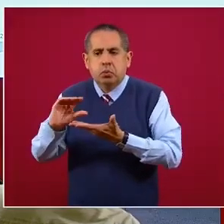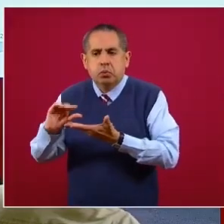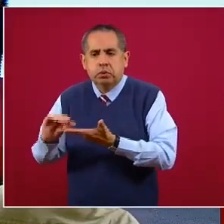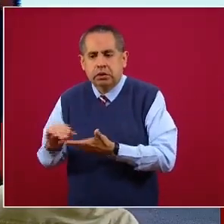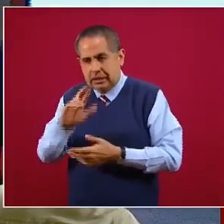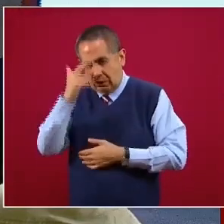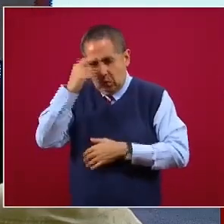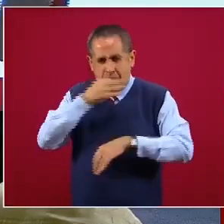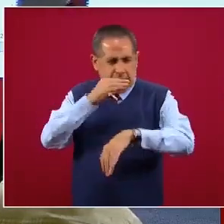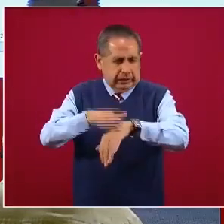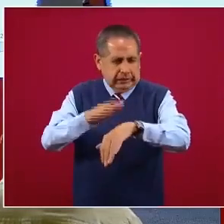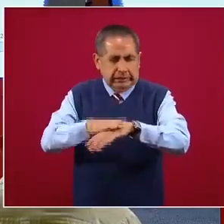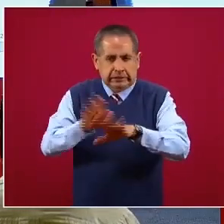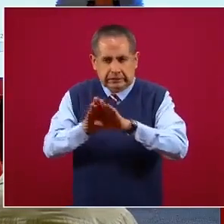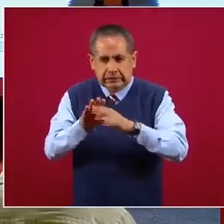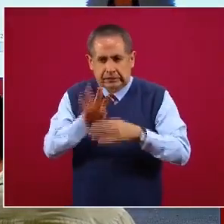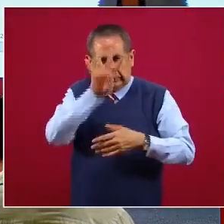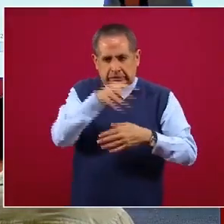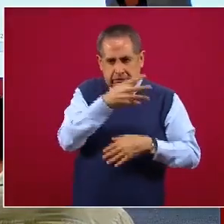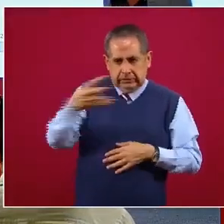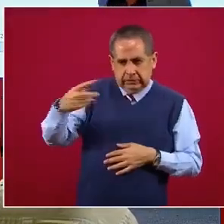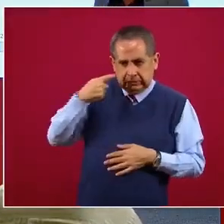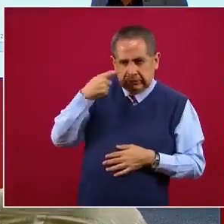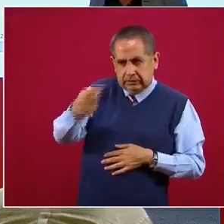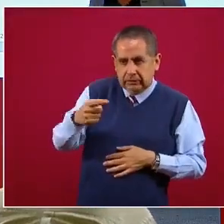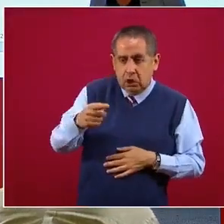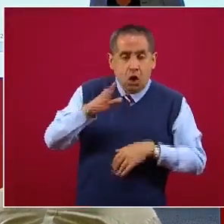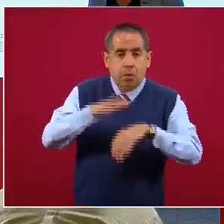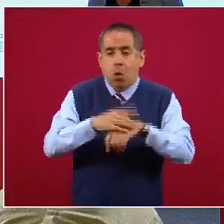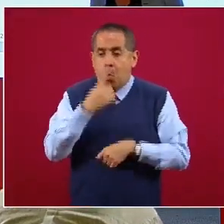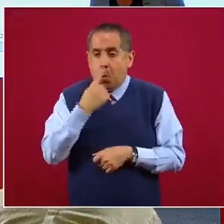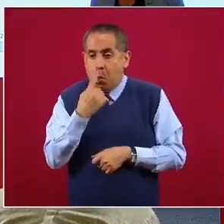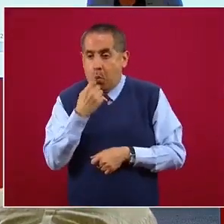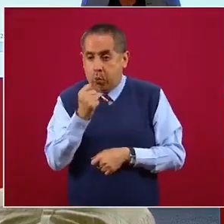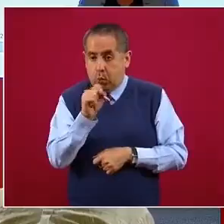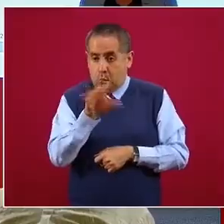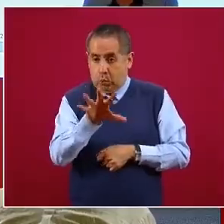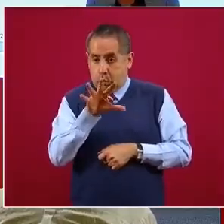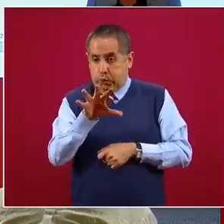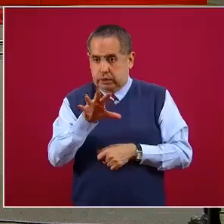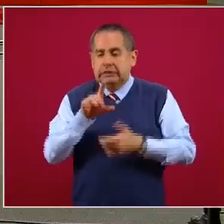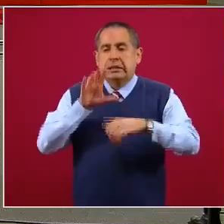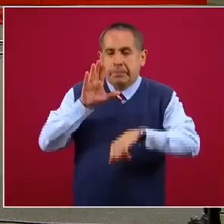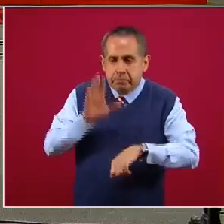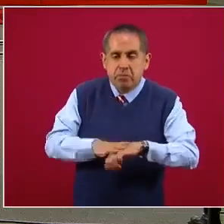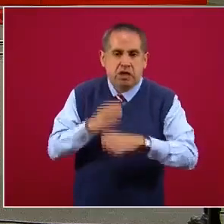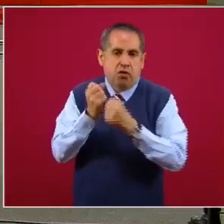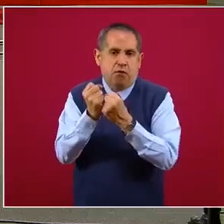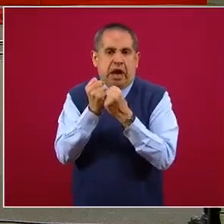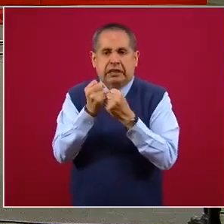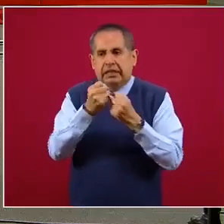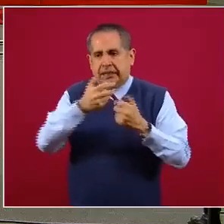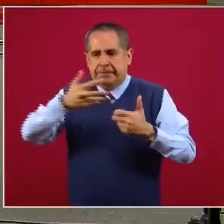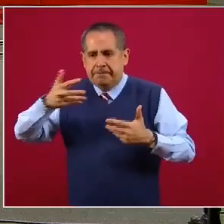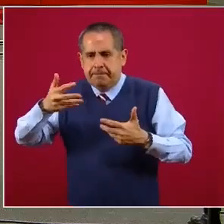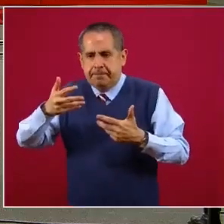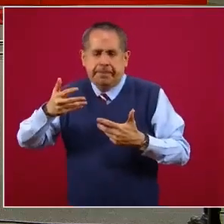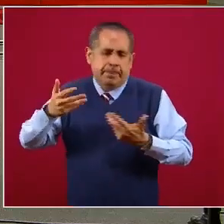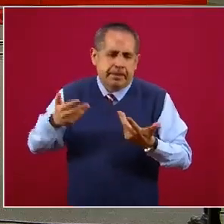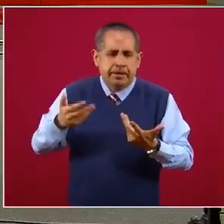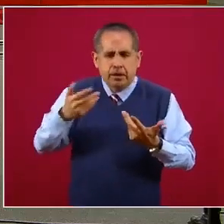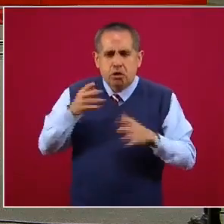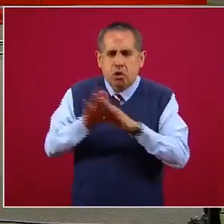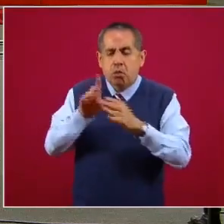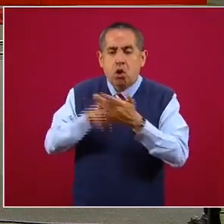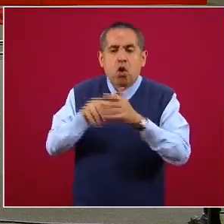interpreta este gráfico, esta imagen, donde se ve más rojo, quiere decir una mayor intensidad. Para claridad está